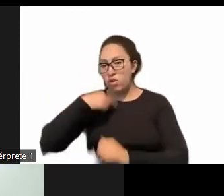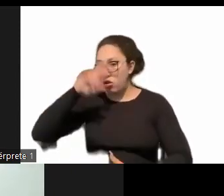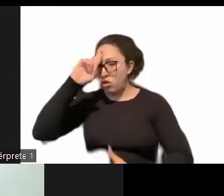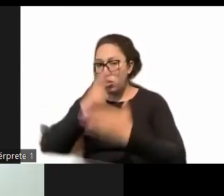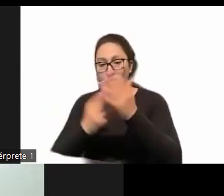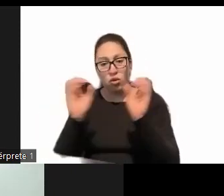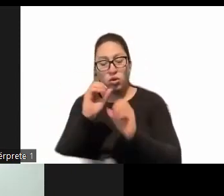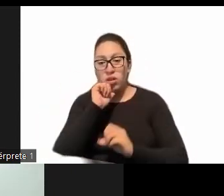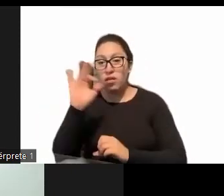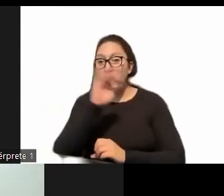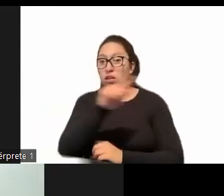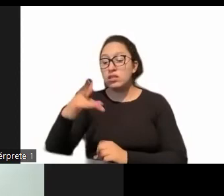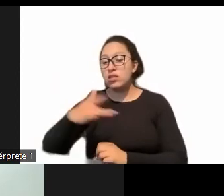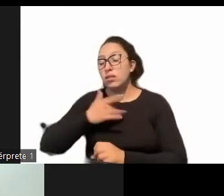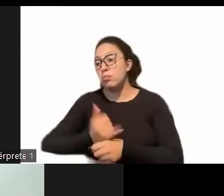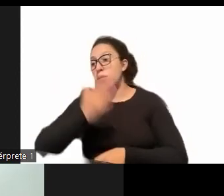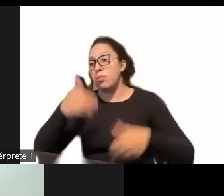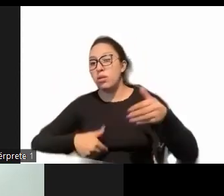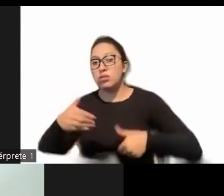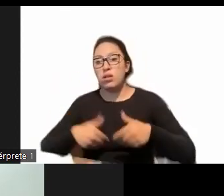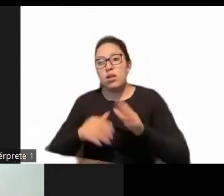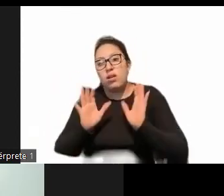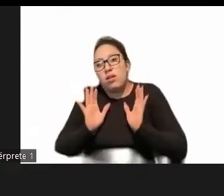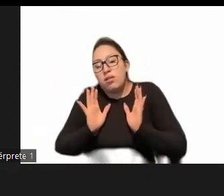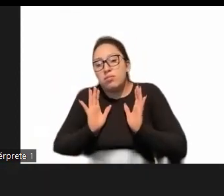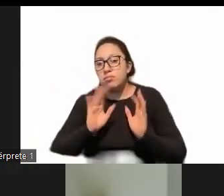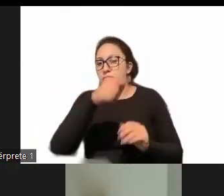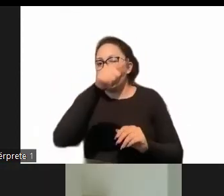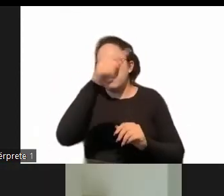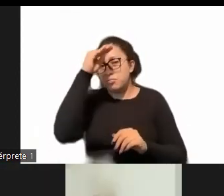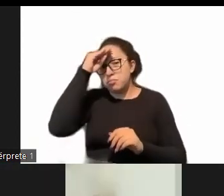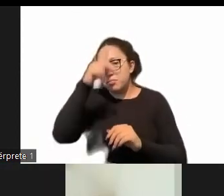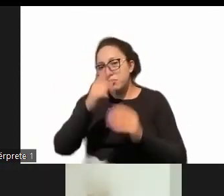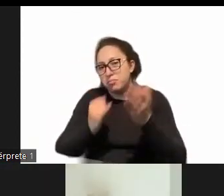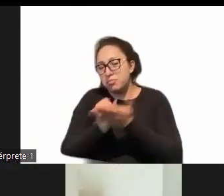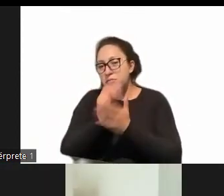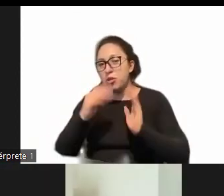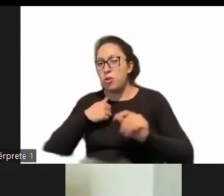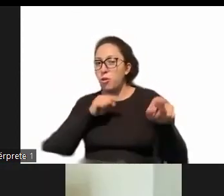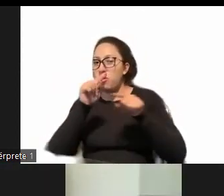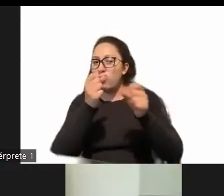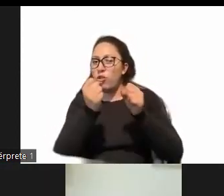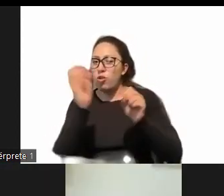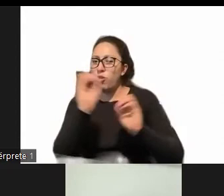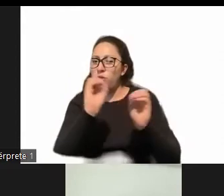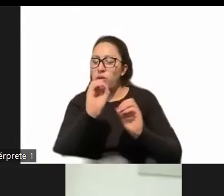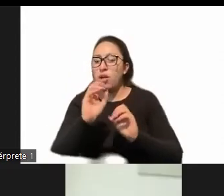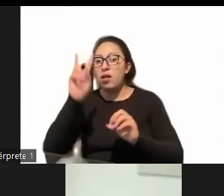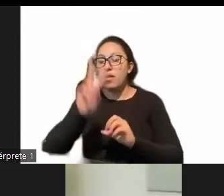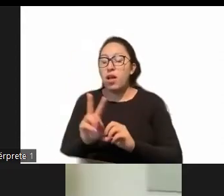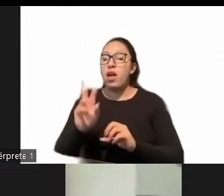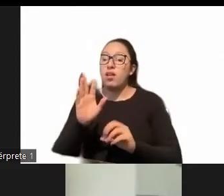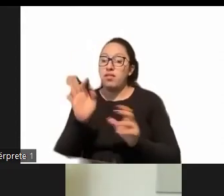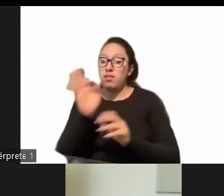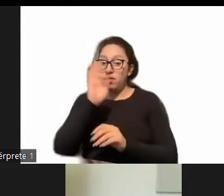duras, pues bueno, ni modo, así son, y no es verdad tampoco que se trate de asuntos del PAN con los que yo no estoy de